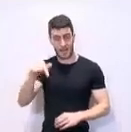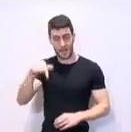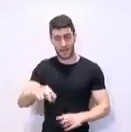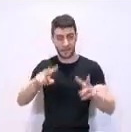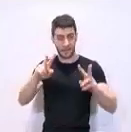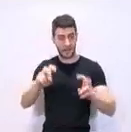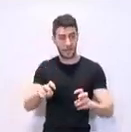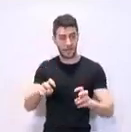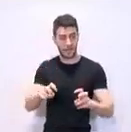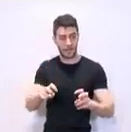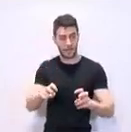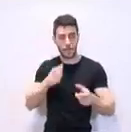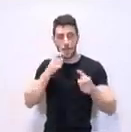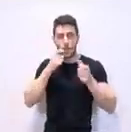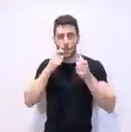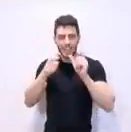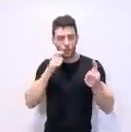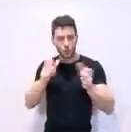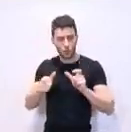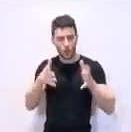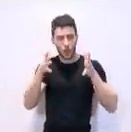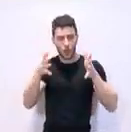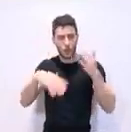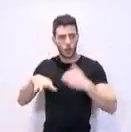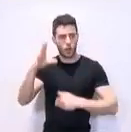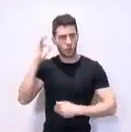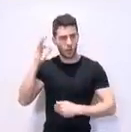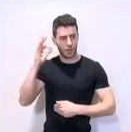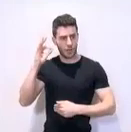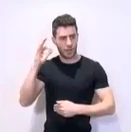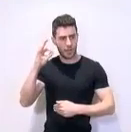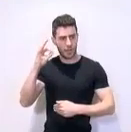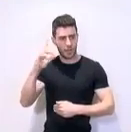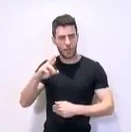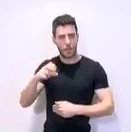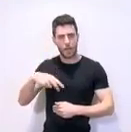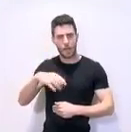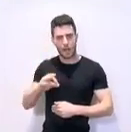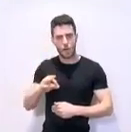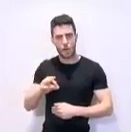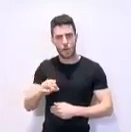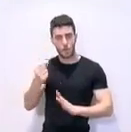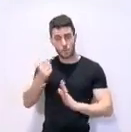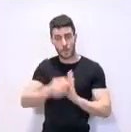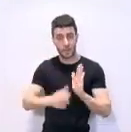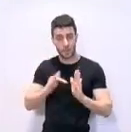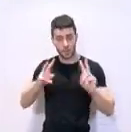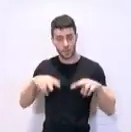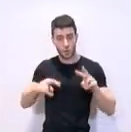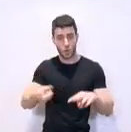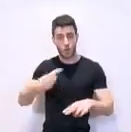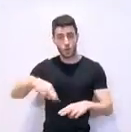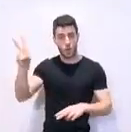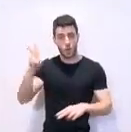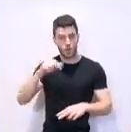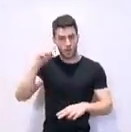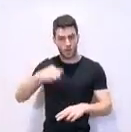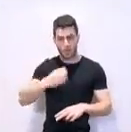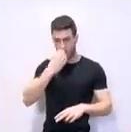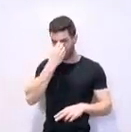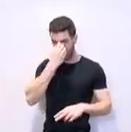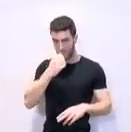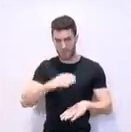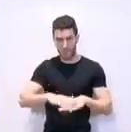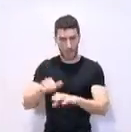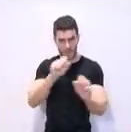en traer insultos a la consejera del ramo y nunca medidas en positivo. Lo único que traen ustedes aquí para